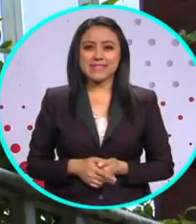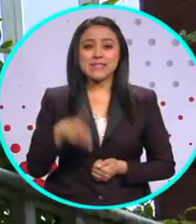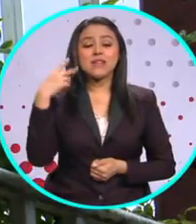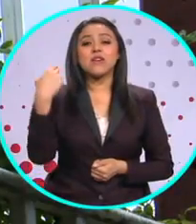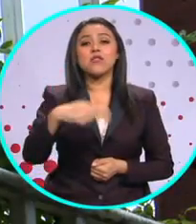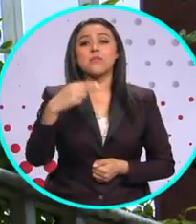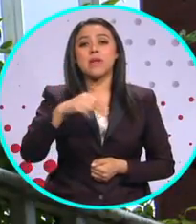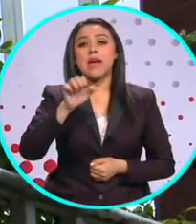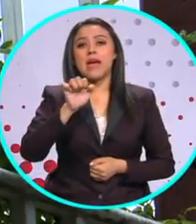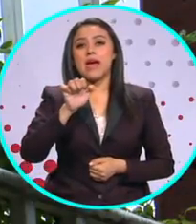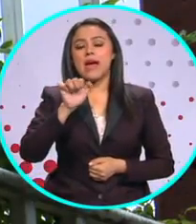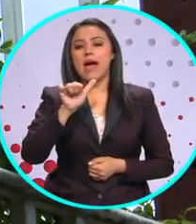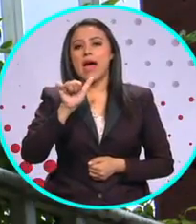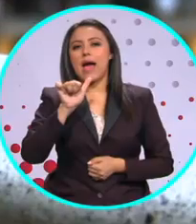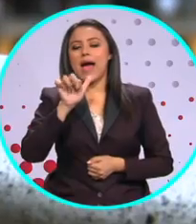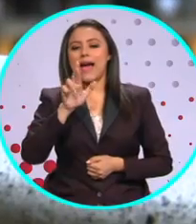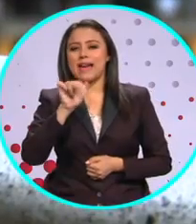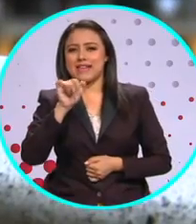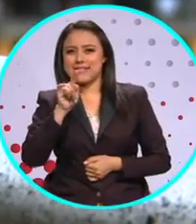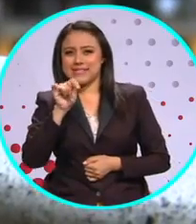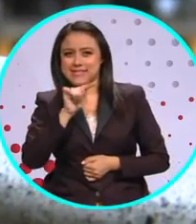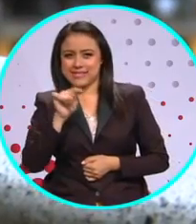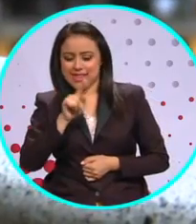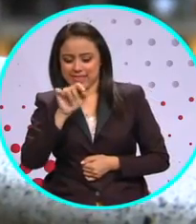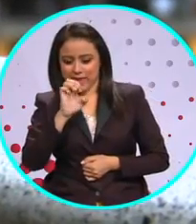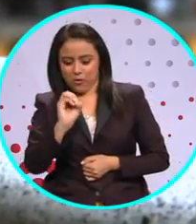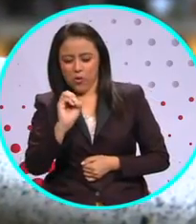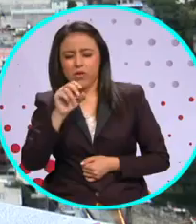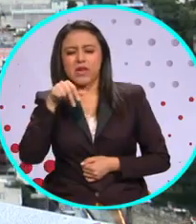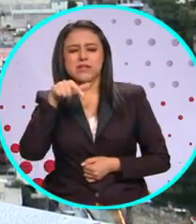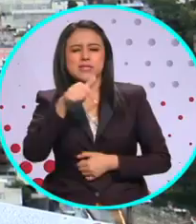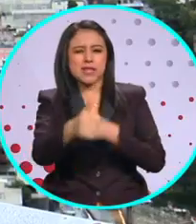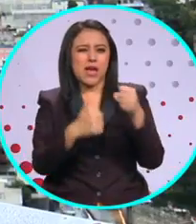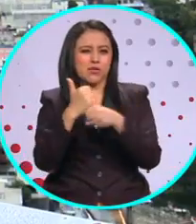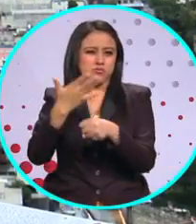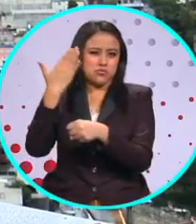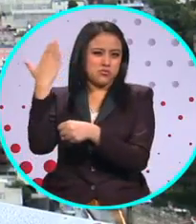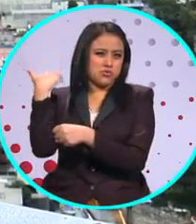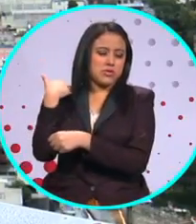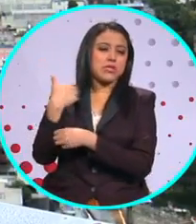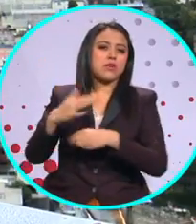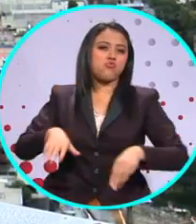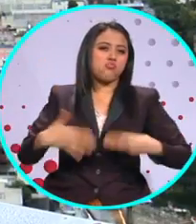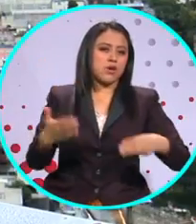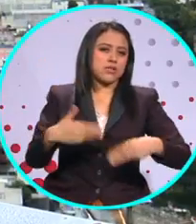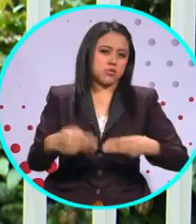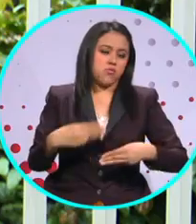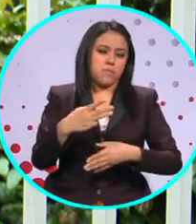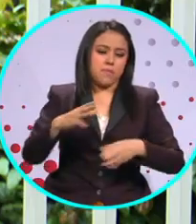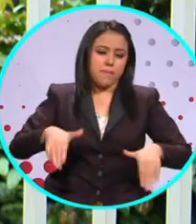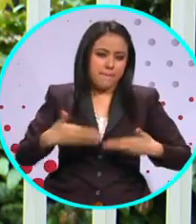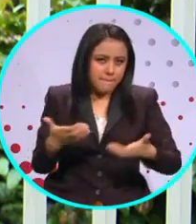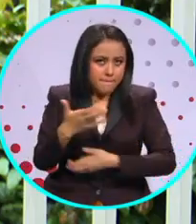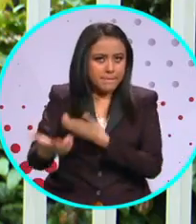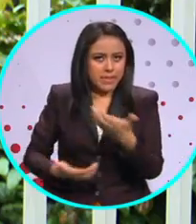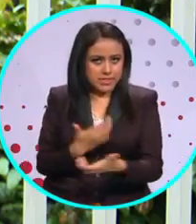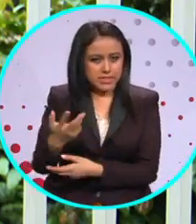El señor Aristeo es comerciante desde hace 17 años y hoy su negocio está en decadencia. Mi problema